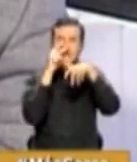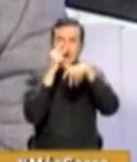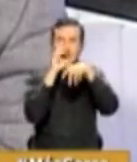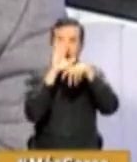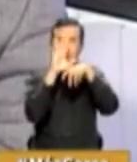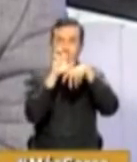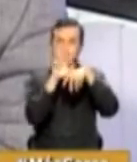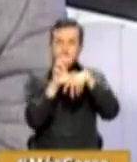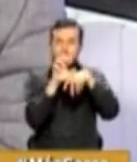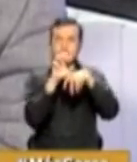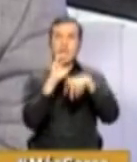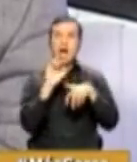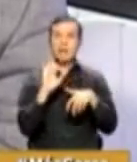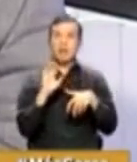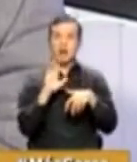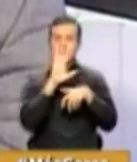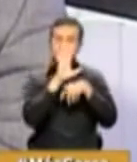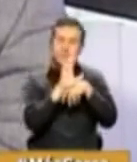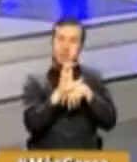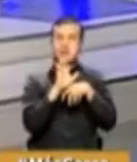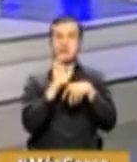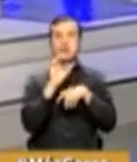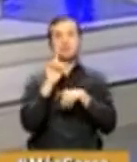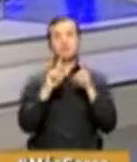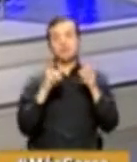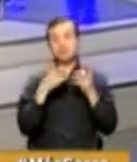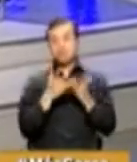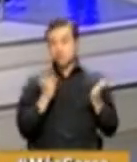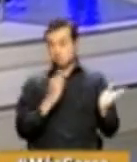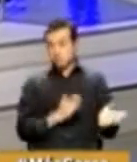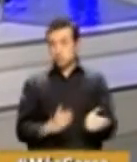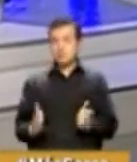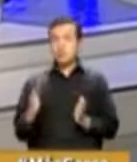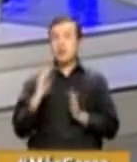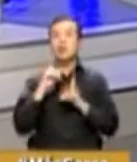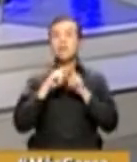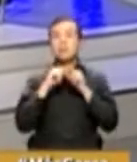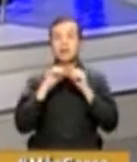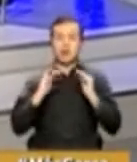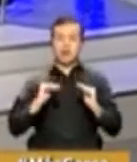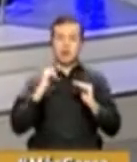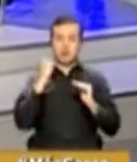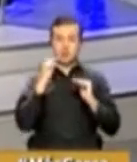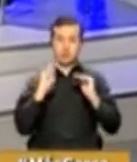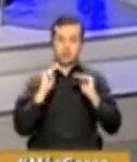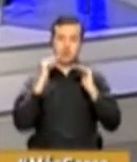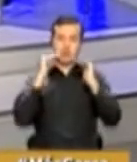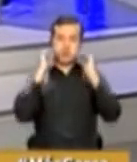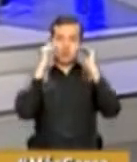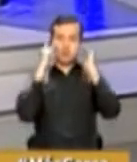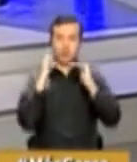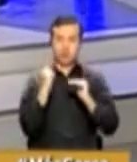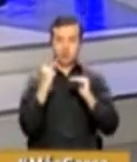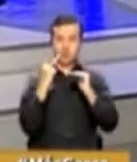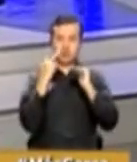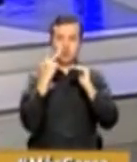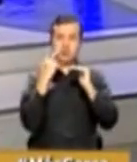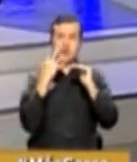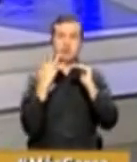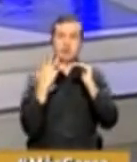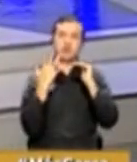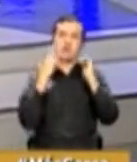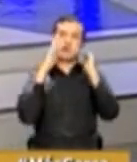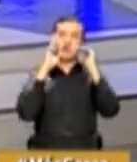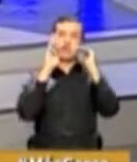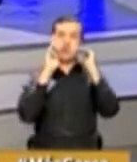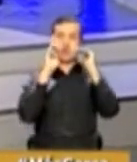Pero hay cataratas que son incipientes, grado 2, por eso se clasifica en cuanto a un gradaje de 1 a 6, y cuando son grado 2 no